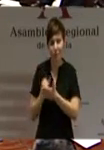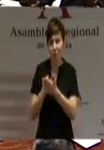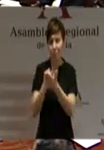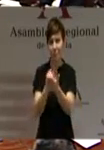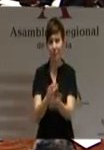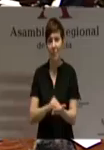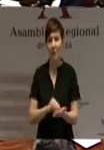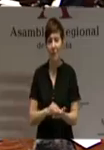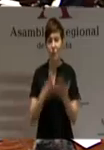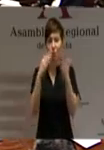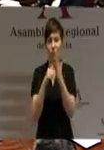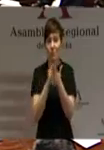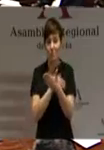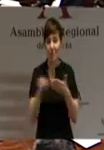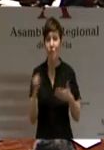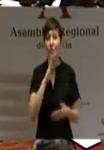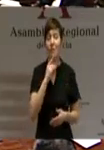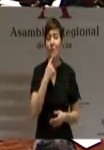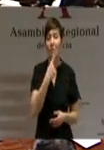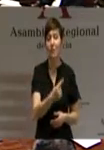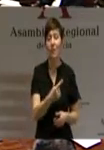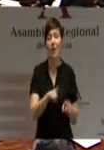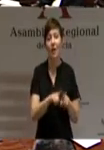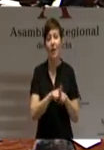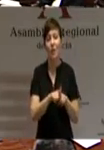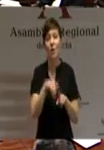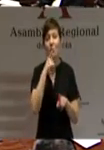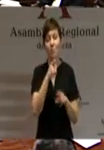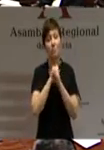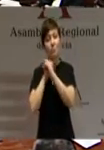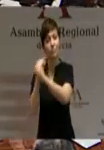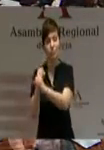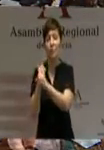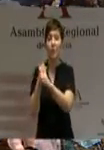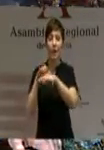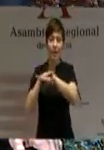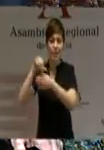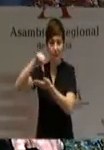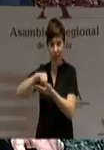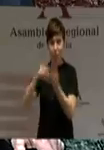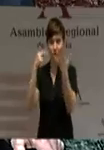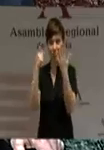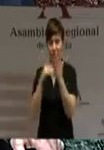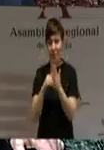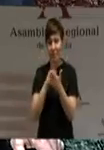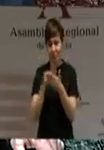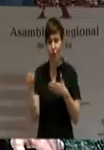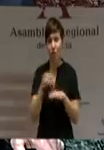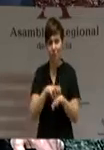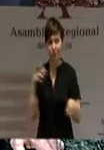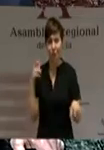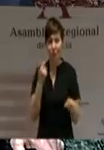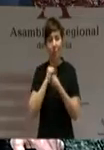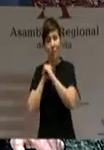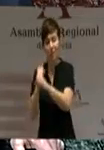9.000 millones a los que alude son en su mayoría con cargo al Estado, 6.000 millones. En un contexto de recortes, creer que